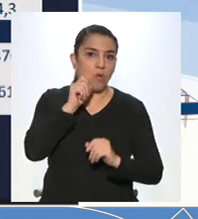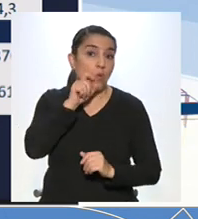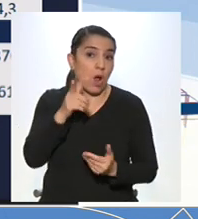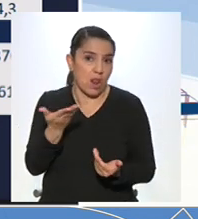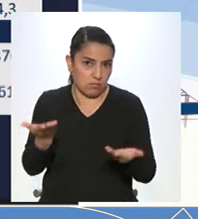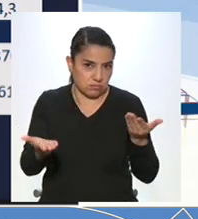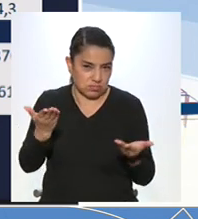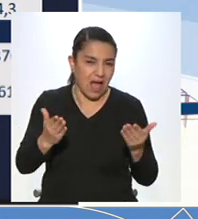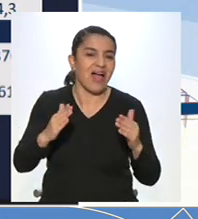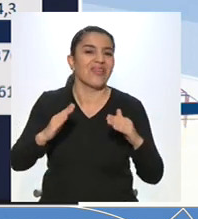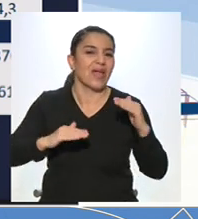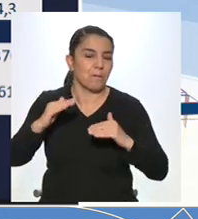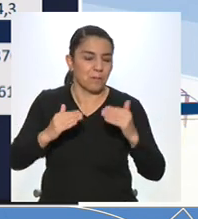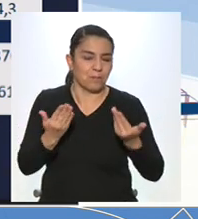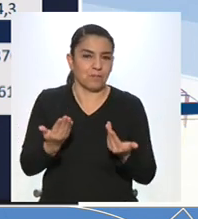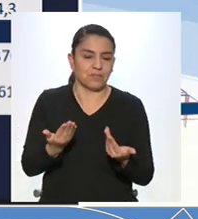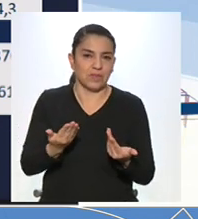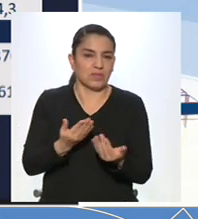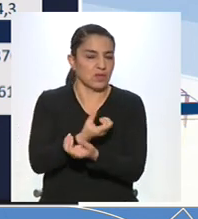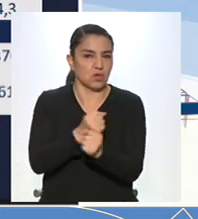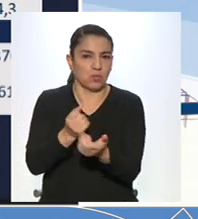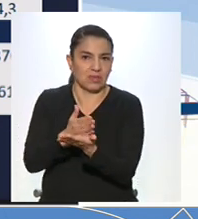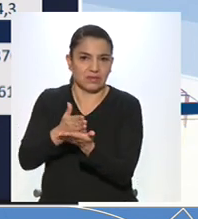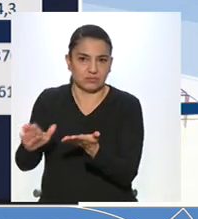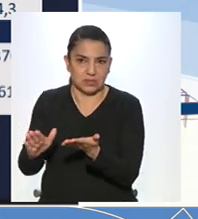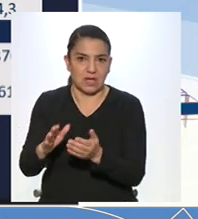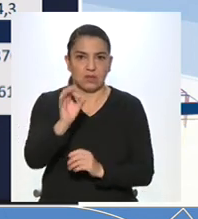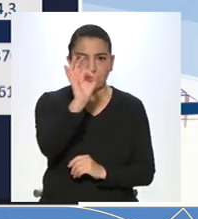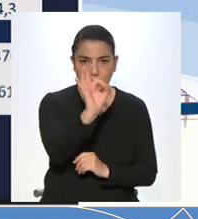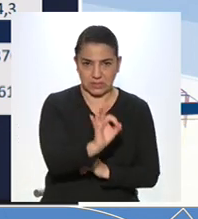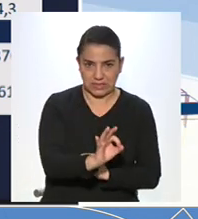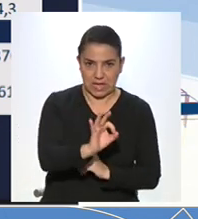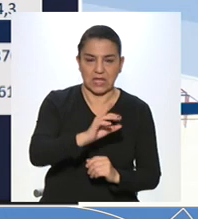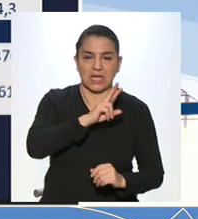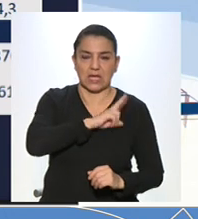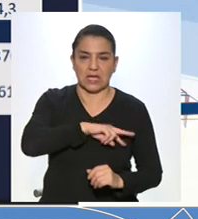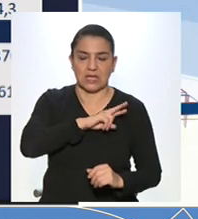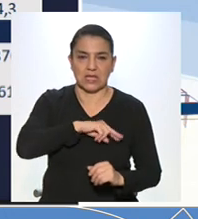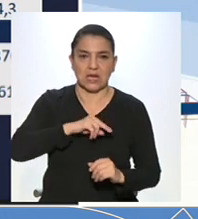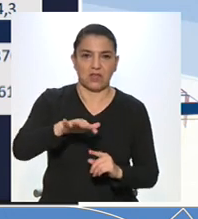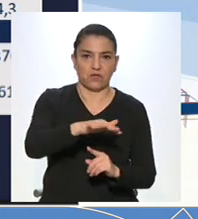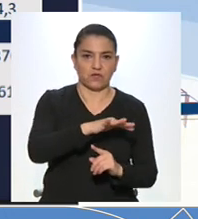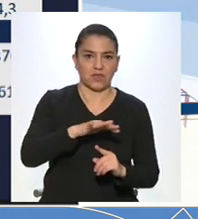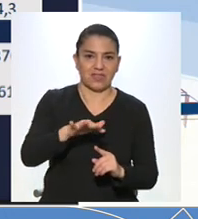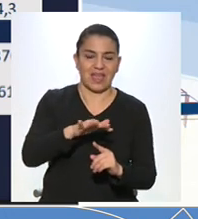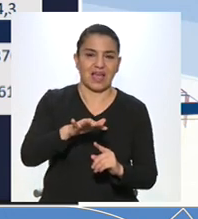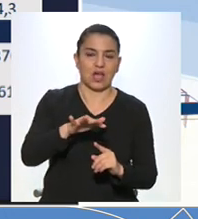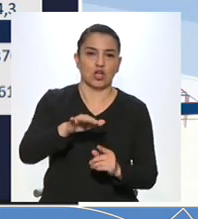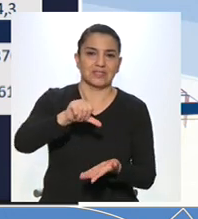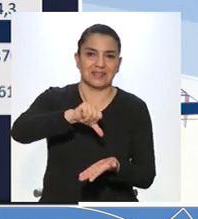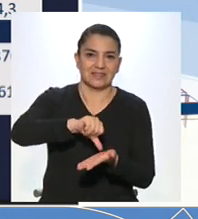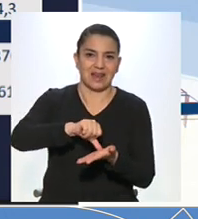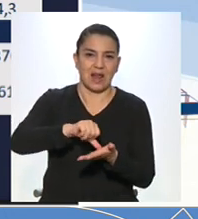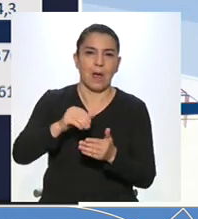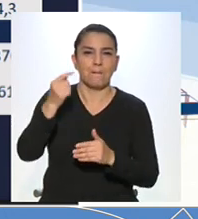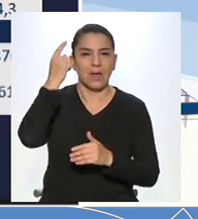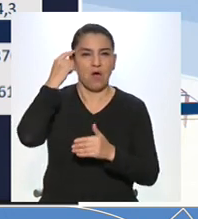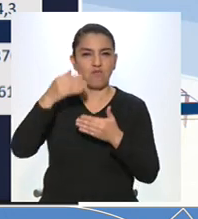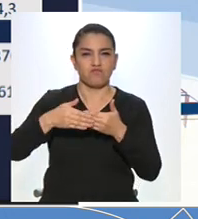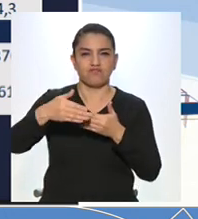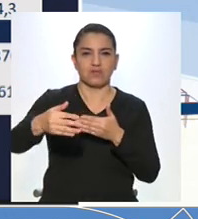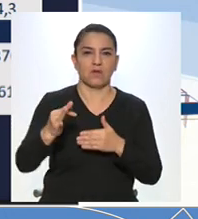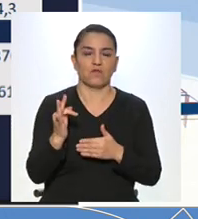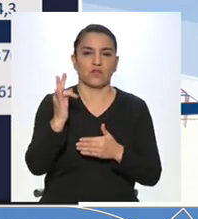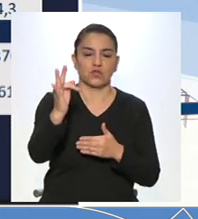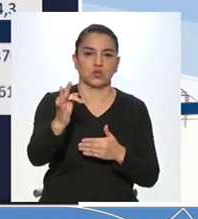puede descartarse que la tasa deba ubicarse por sobre lo considerado en el escenario central de proyección. En lo interno existen